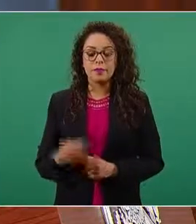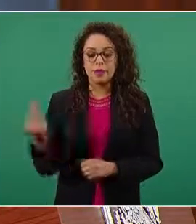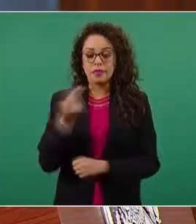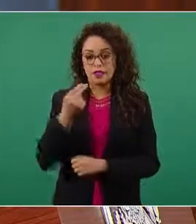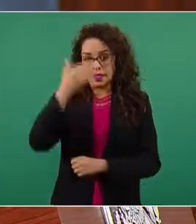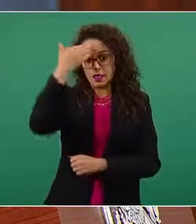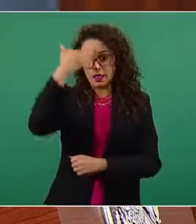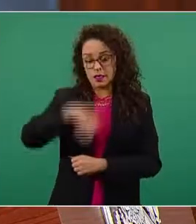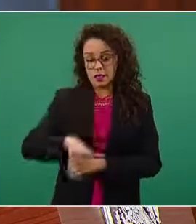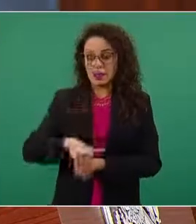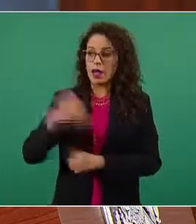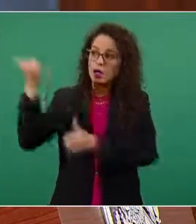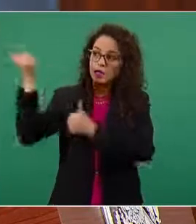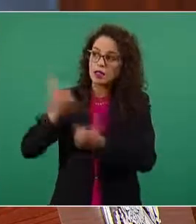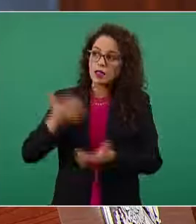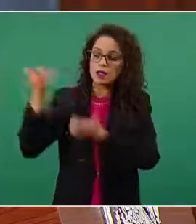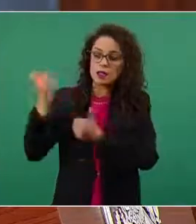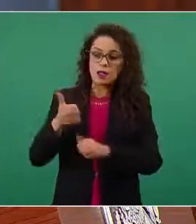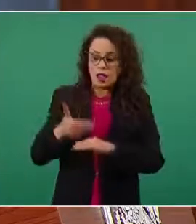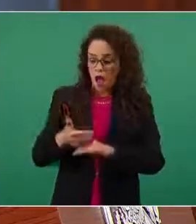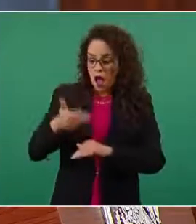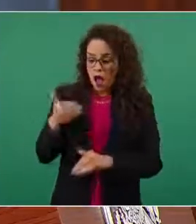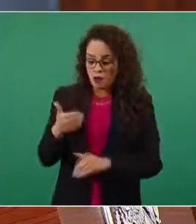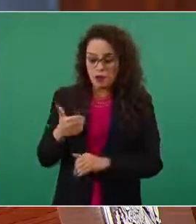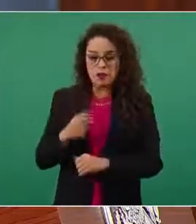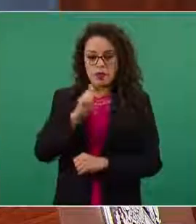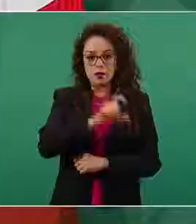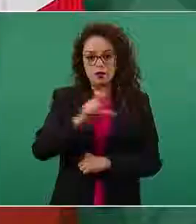entregas de Pfizer porque